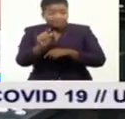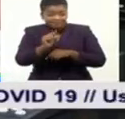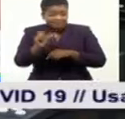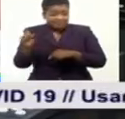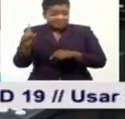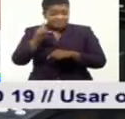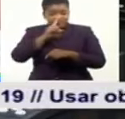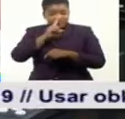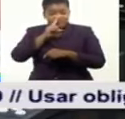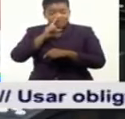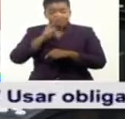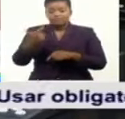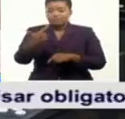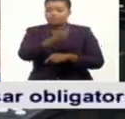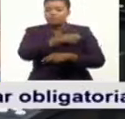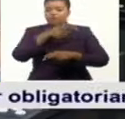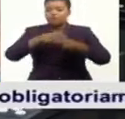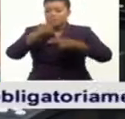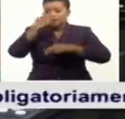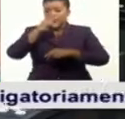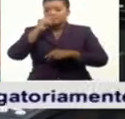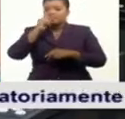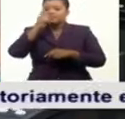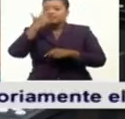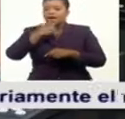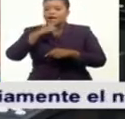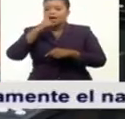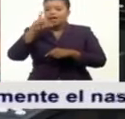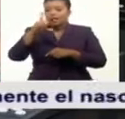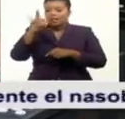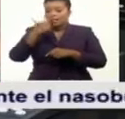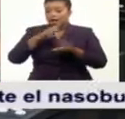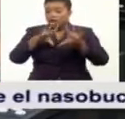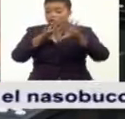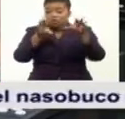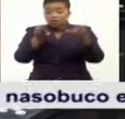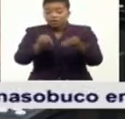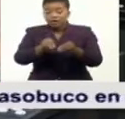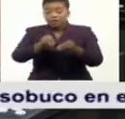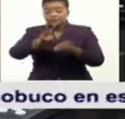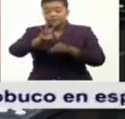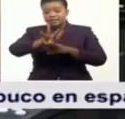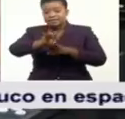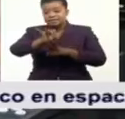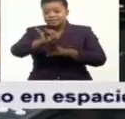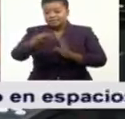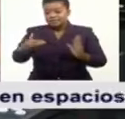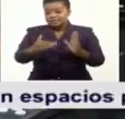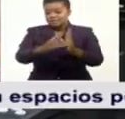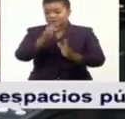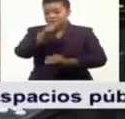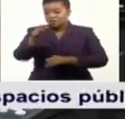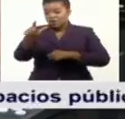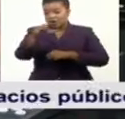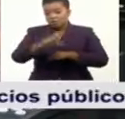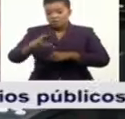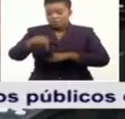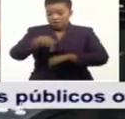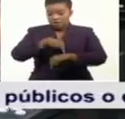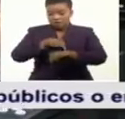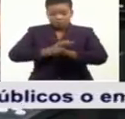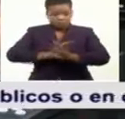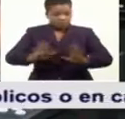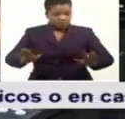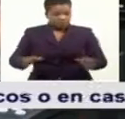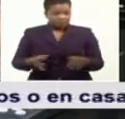candidato vacunal Abdala y se han vacunado alrededor de 37.000 camagüeyanos ya en este momento.